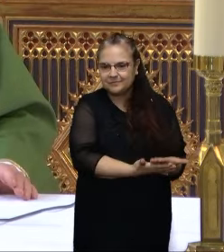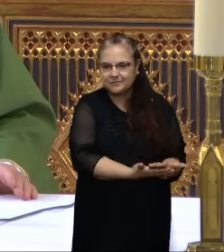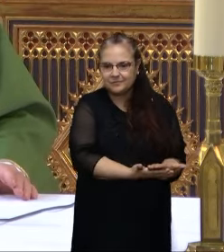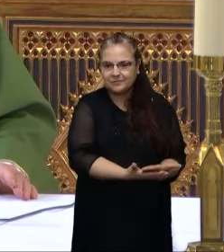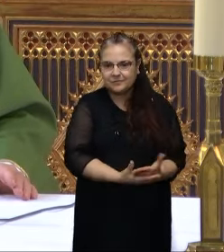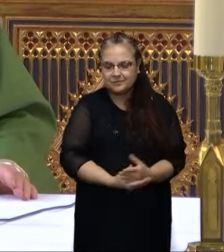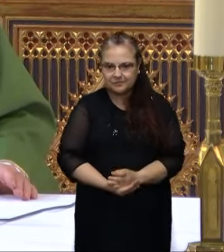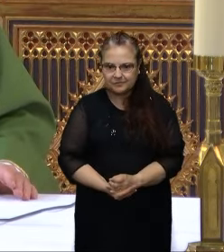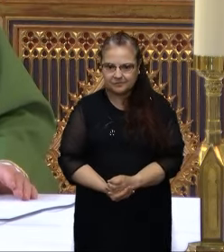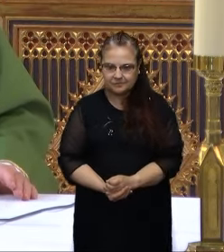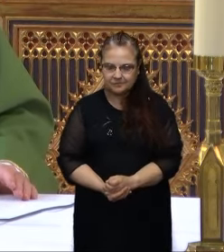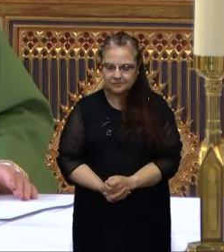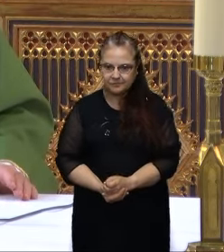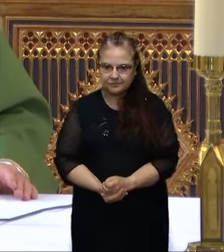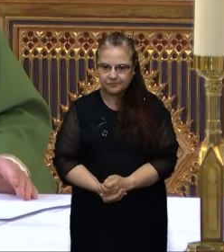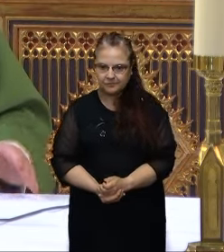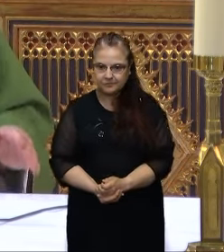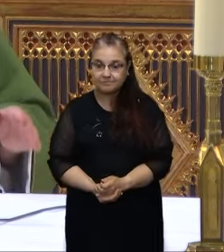caridad.